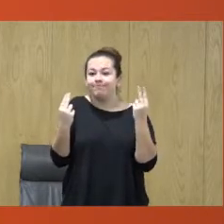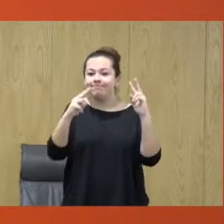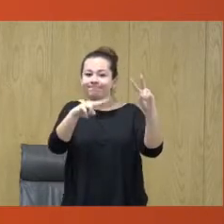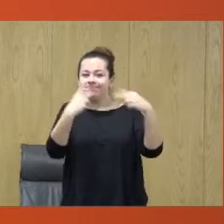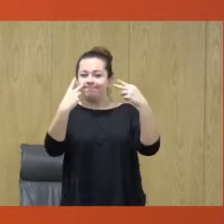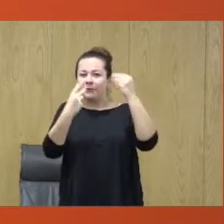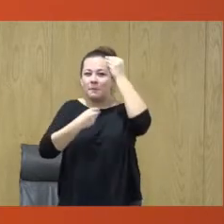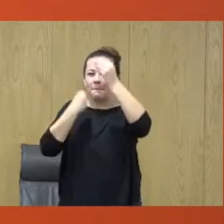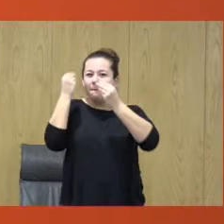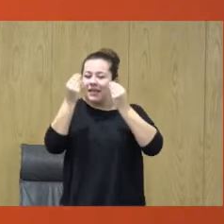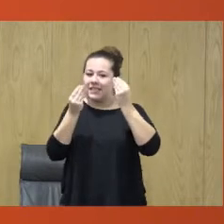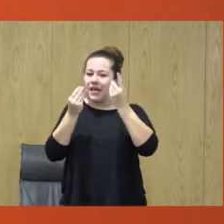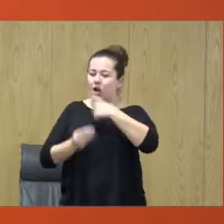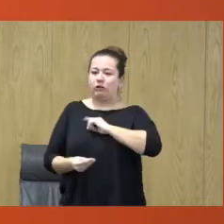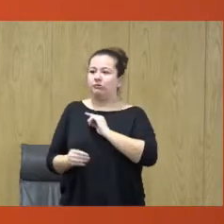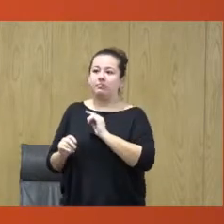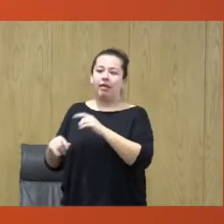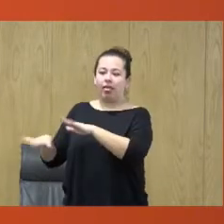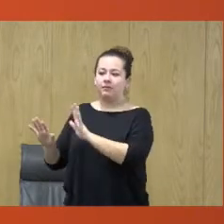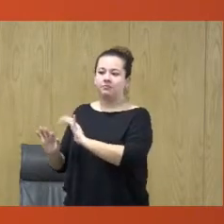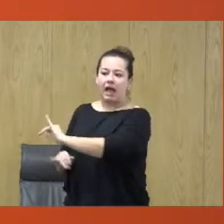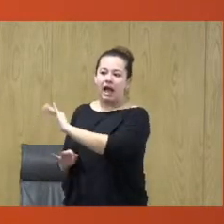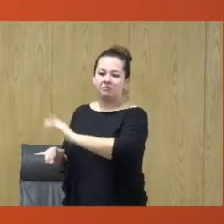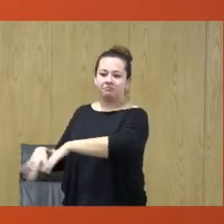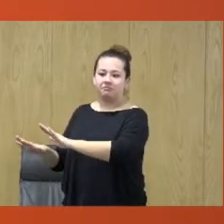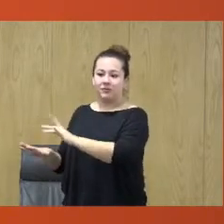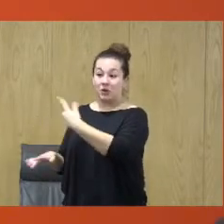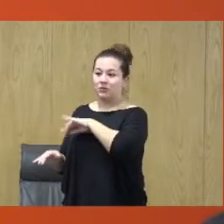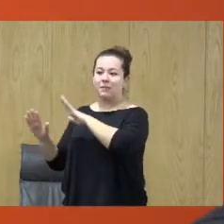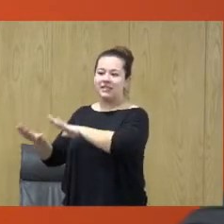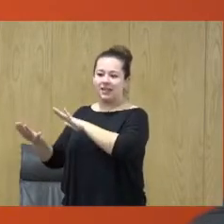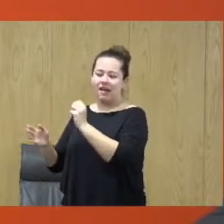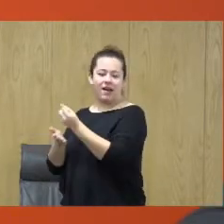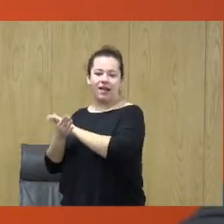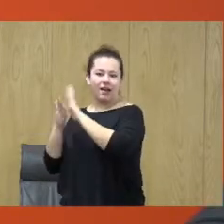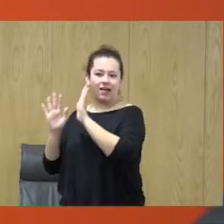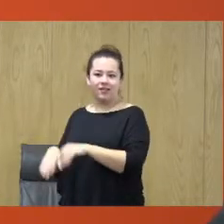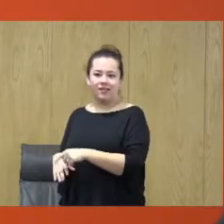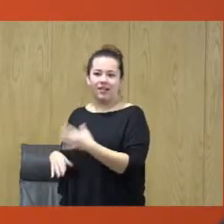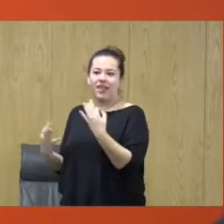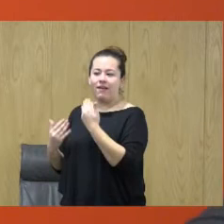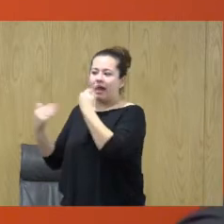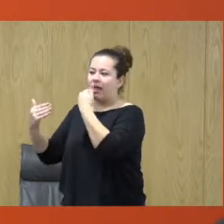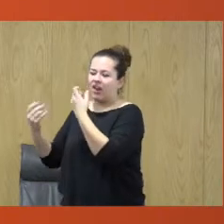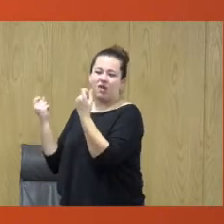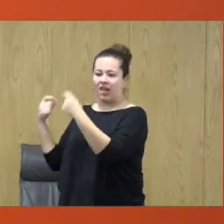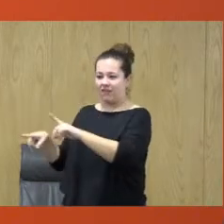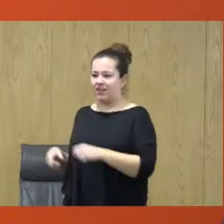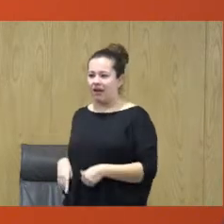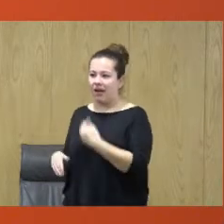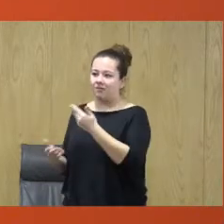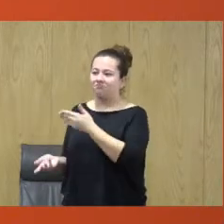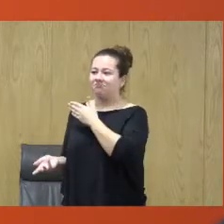piensan que estamos ahí, que nuestra presencia es gratuita, que no debe ser agradecida, que no debe ser